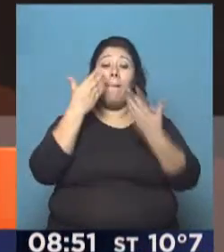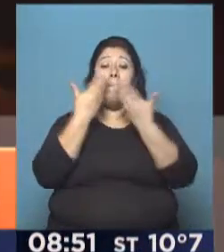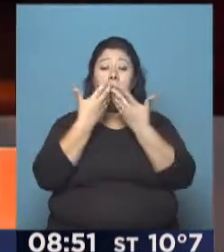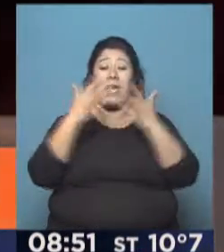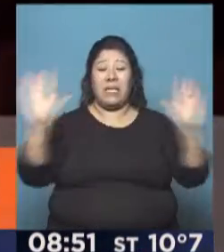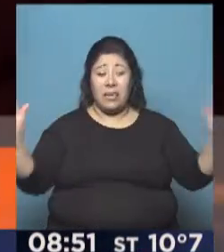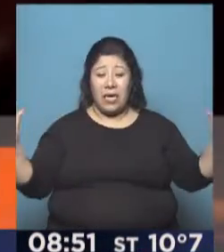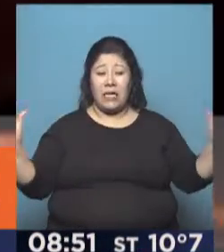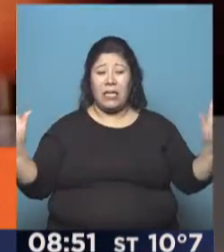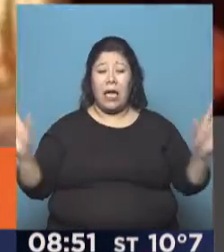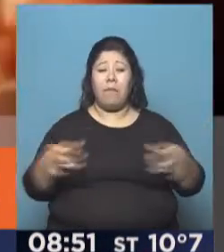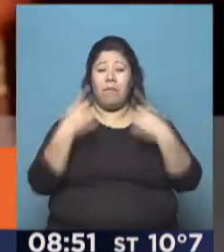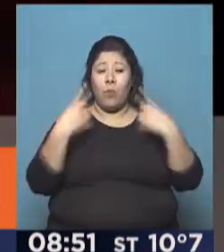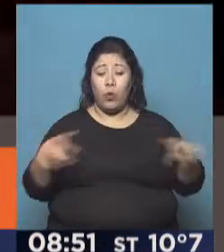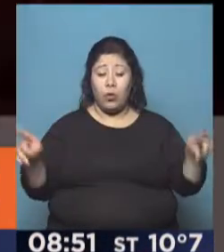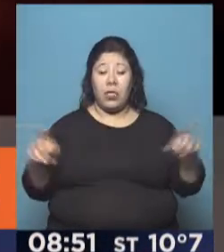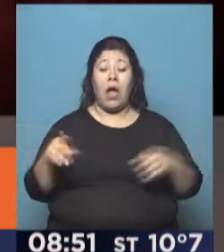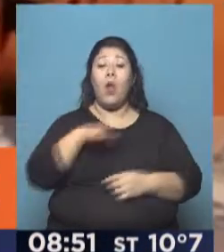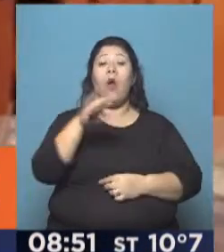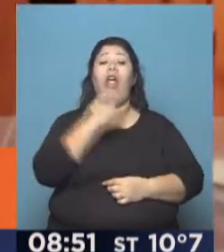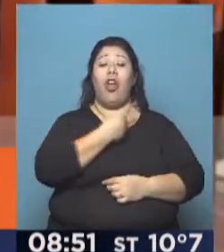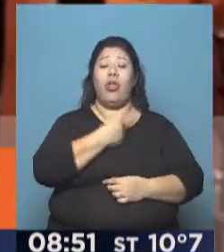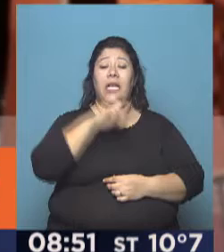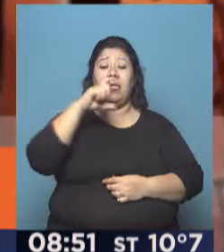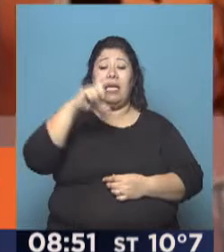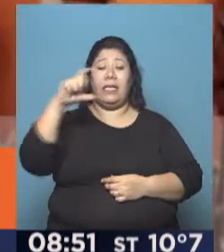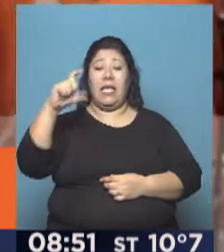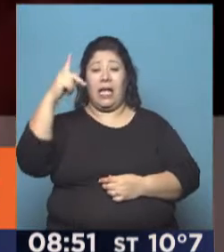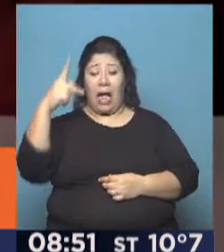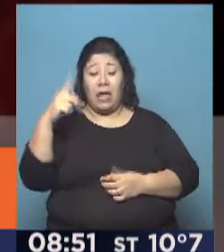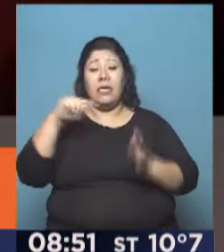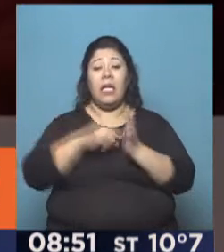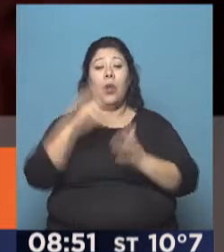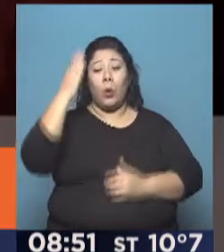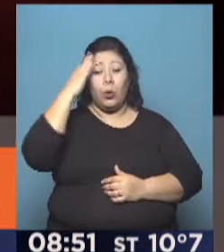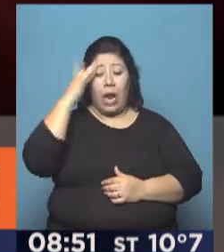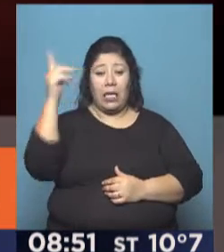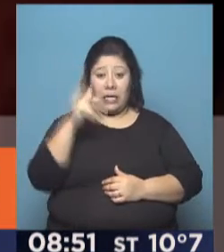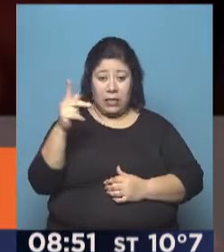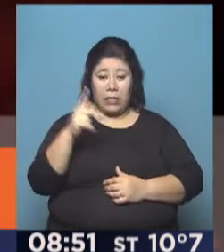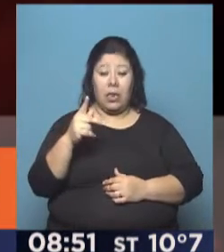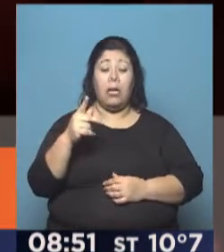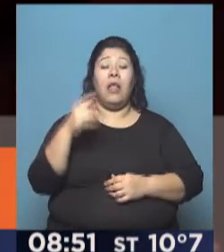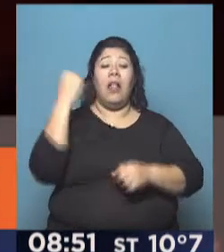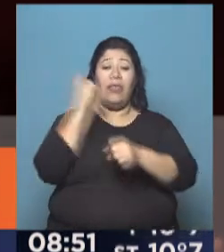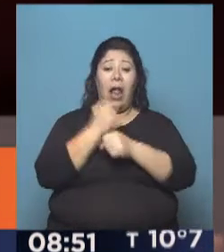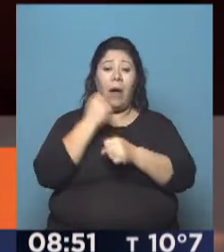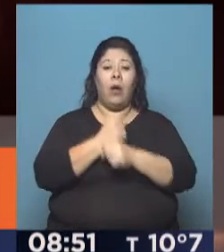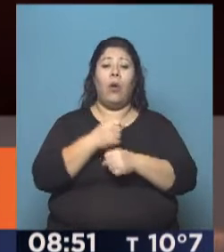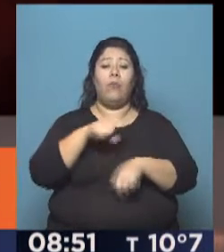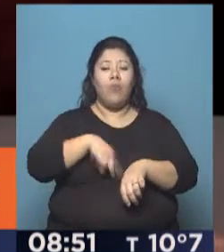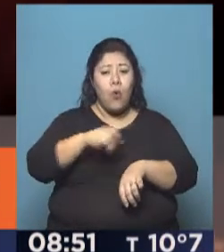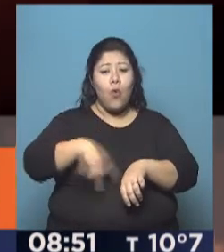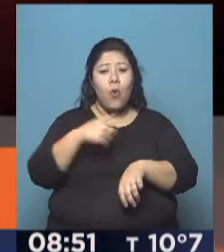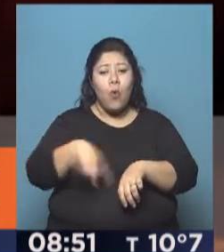Ballena Azul del CCK, un trabajo que ha llevado muchas horas de trabajo, tanto con la cabeza como con las manos.